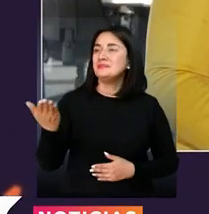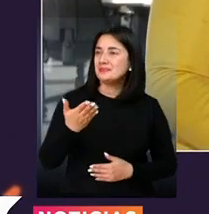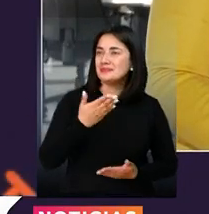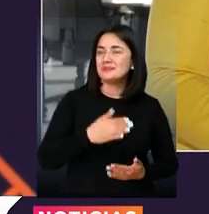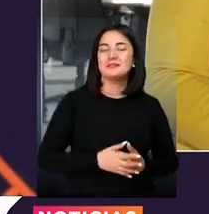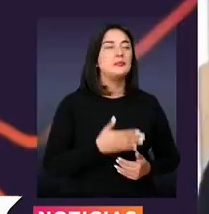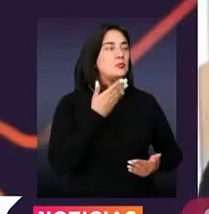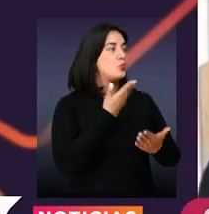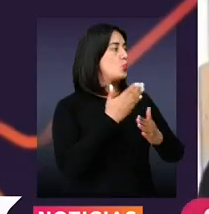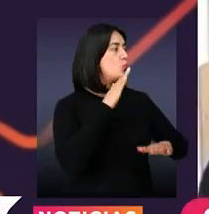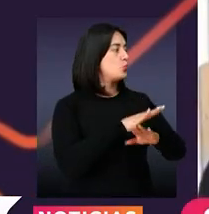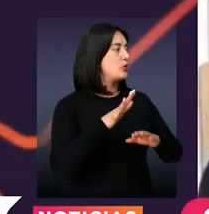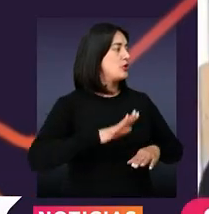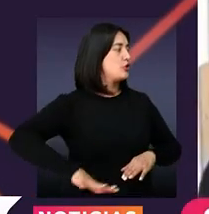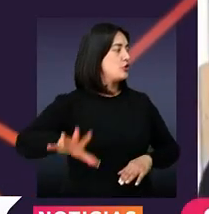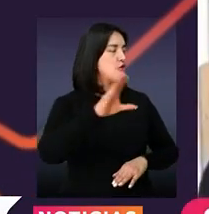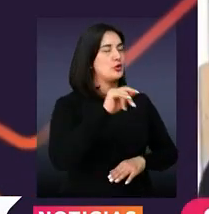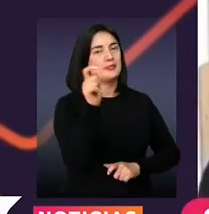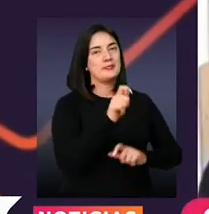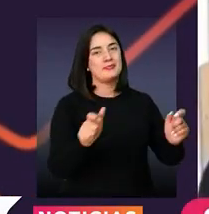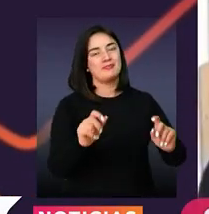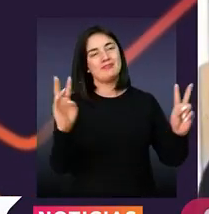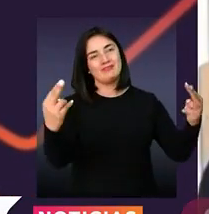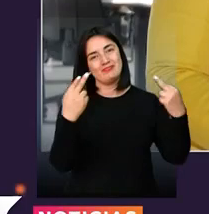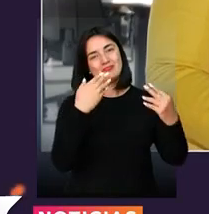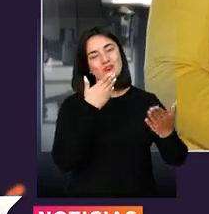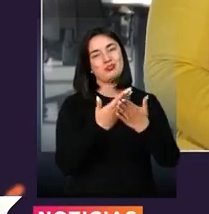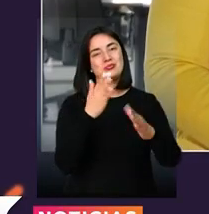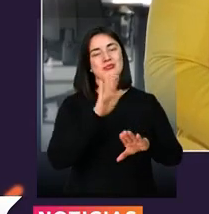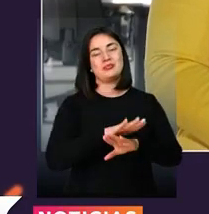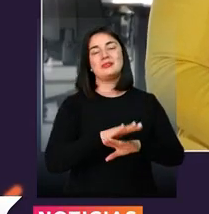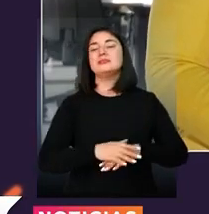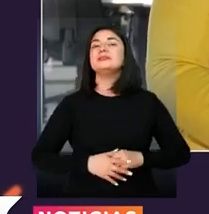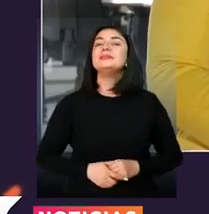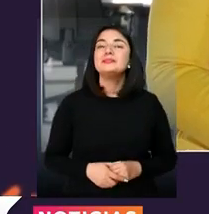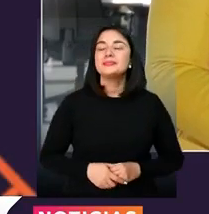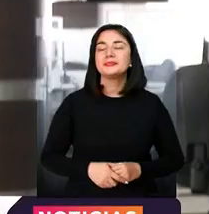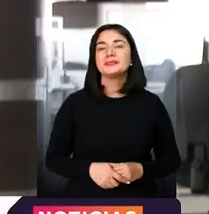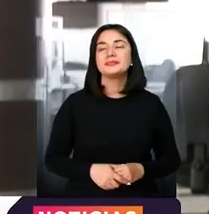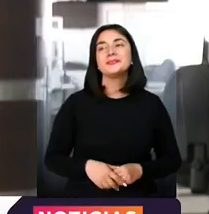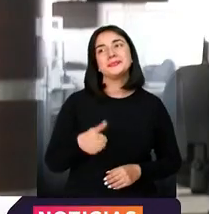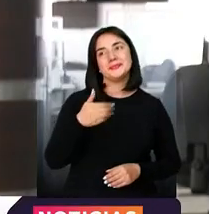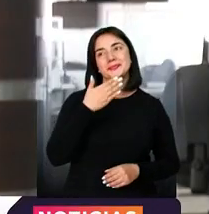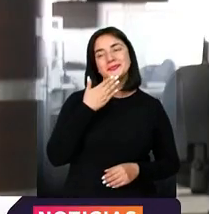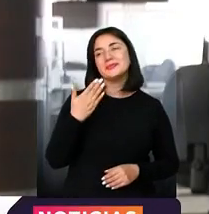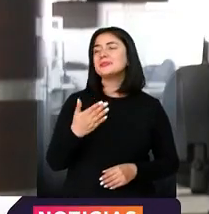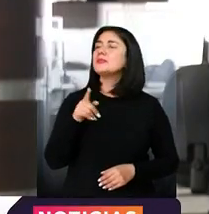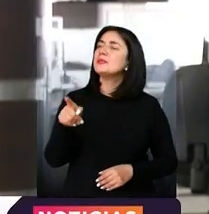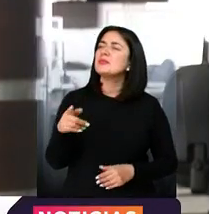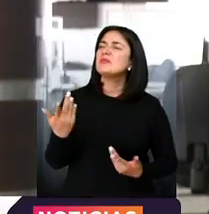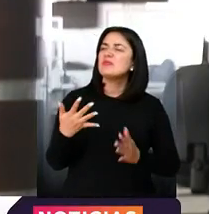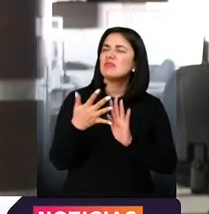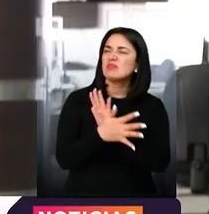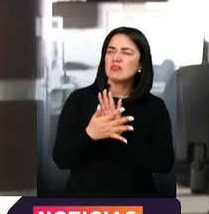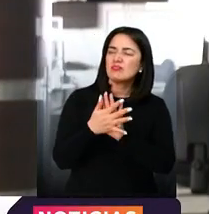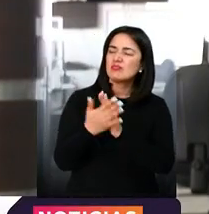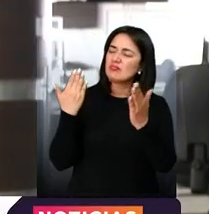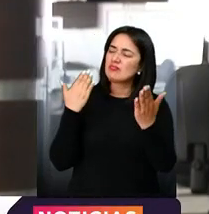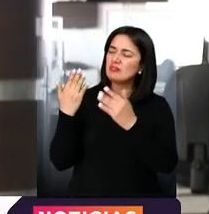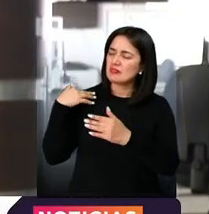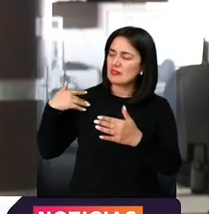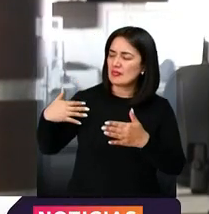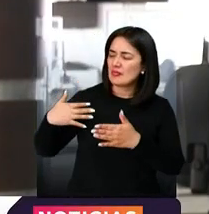tardes a todos los televidentes de canal capital muy bien concejal y cuál es ese balance que se hace de la